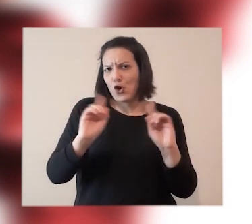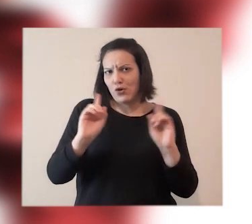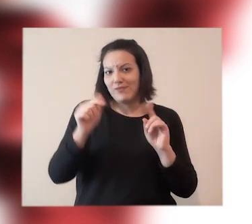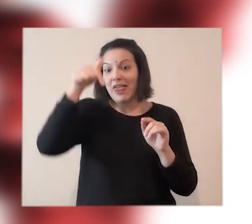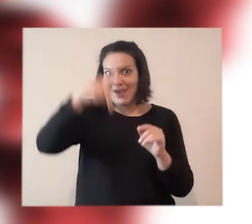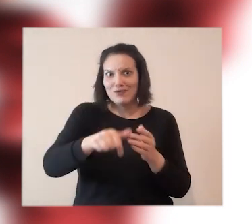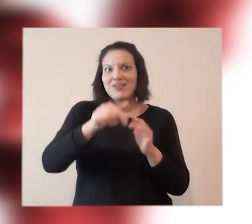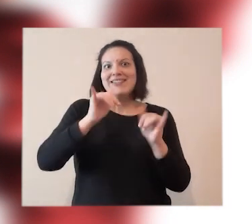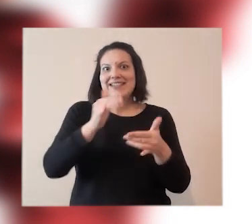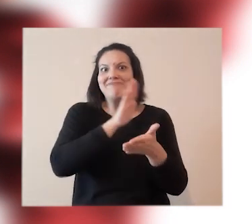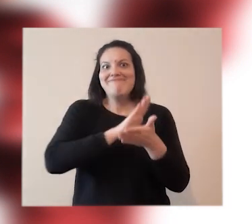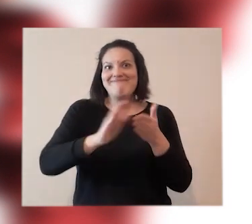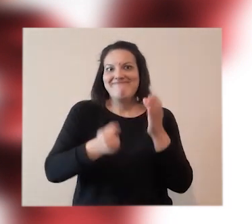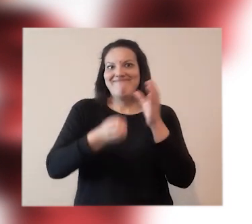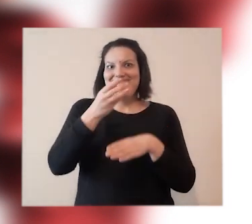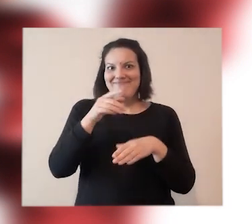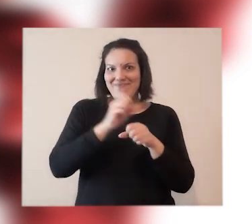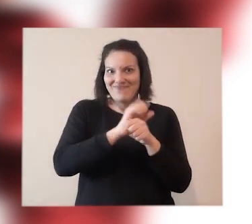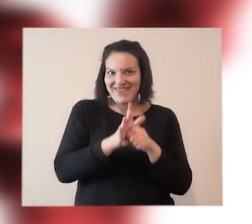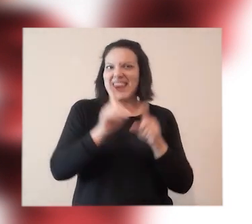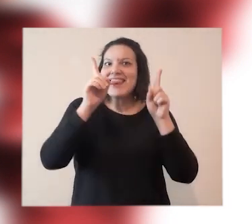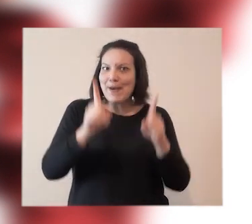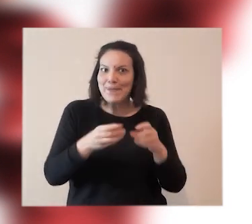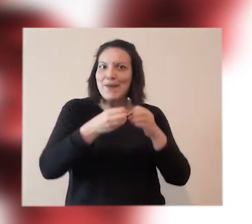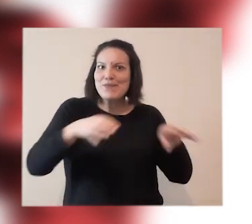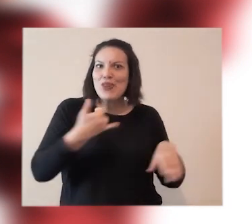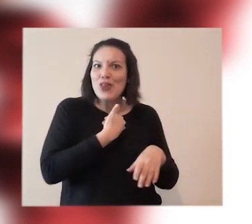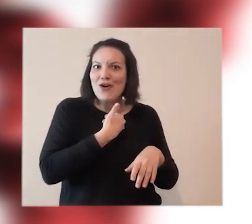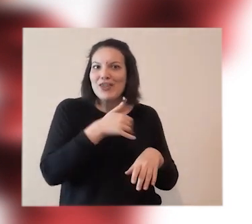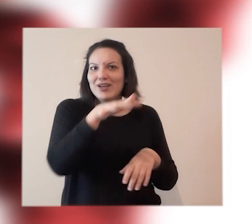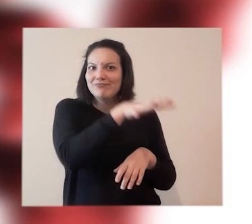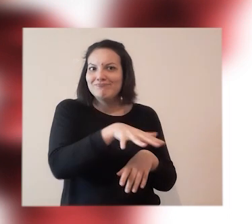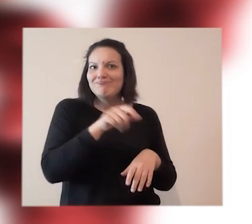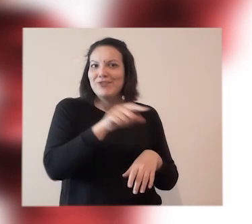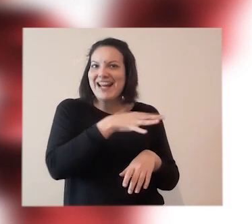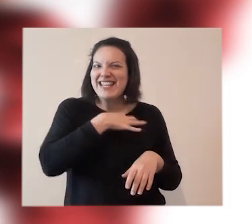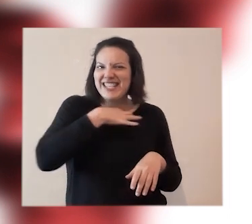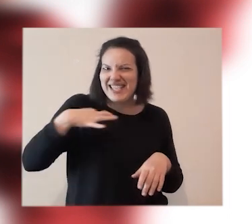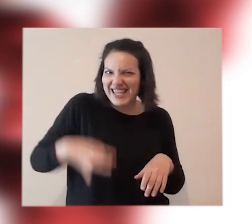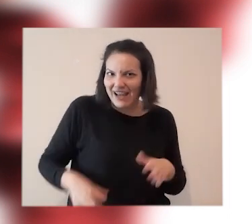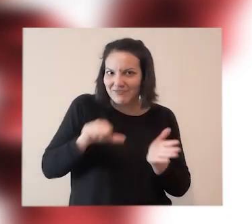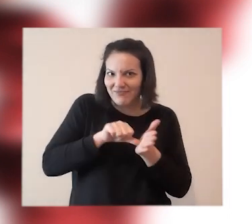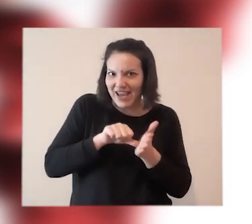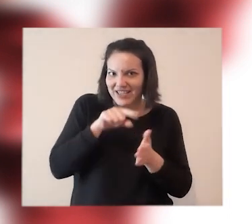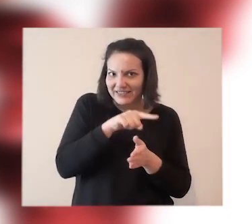como les decía recién, que también tuvo su foco en China,